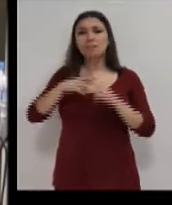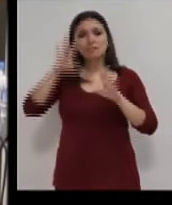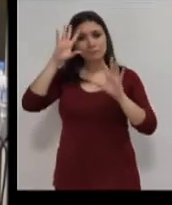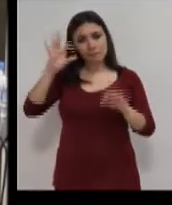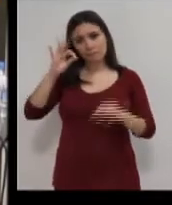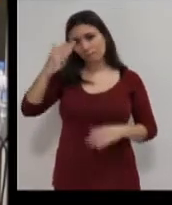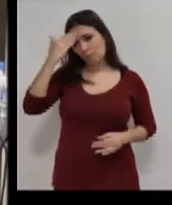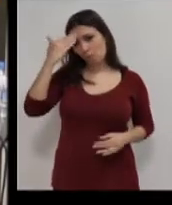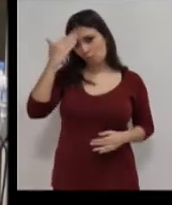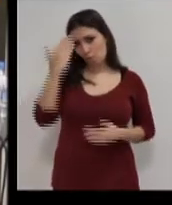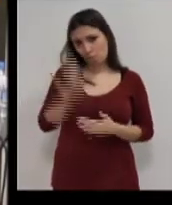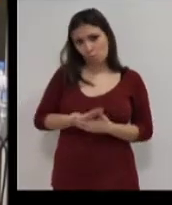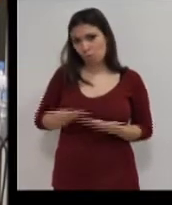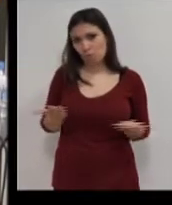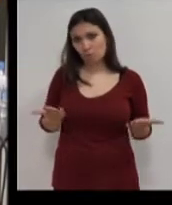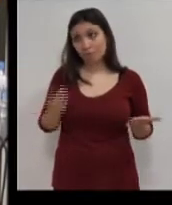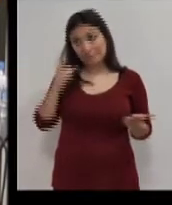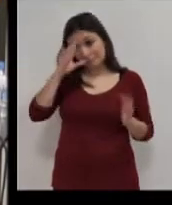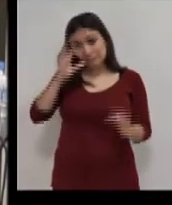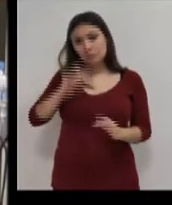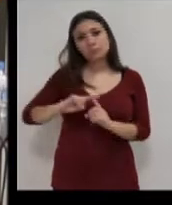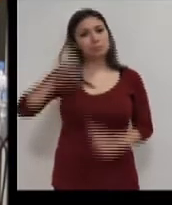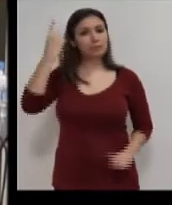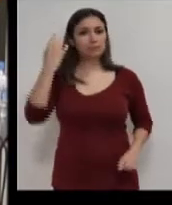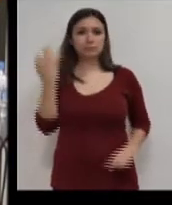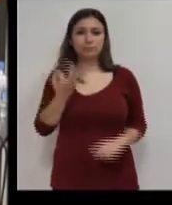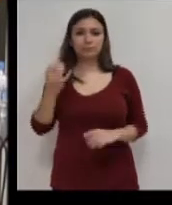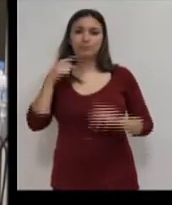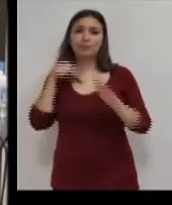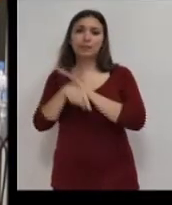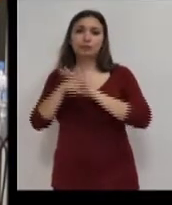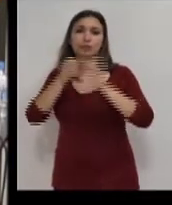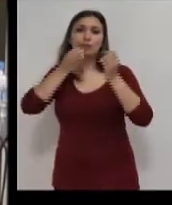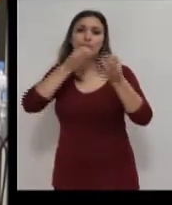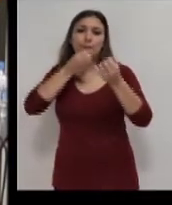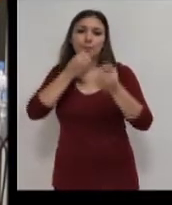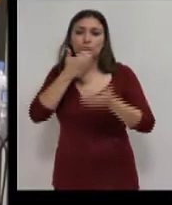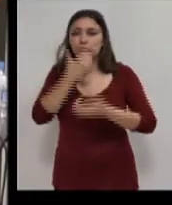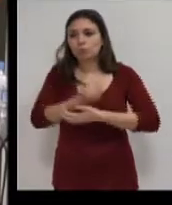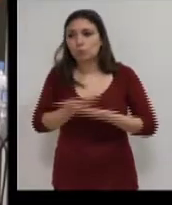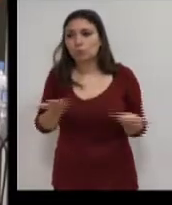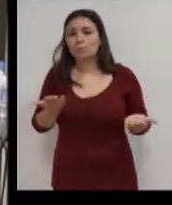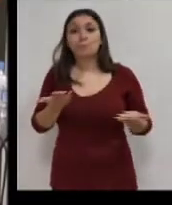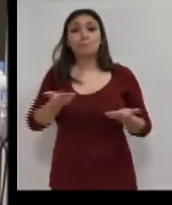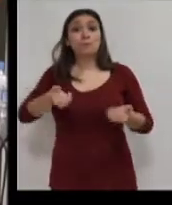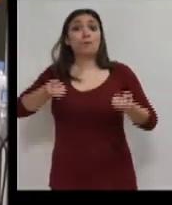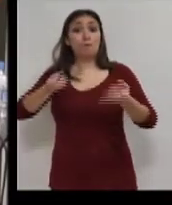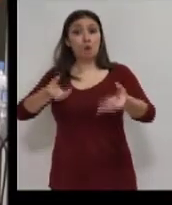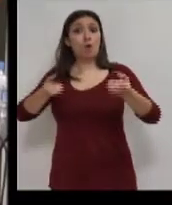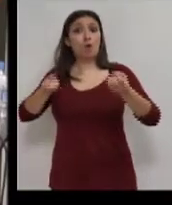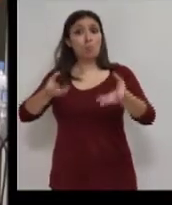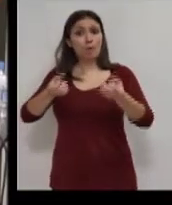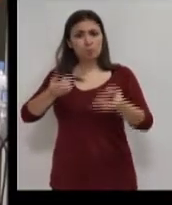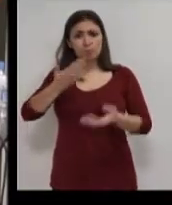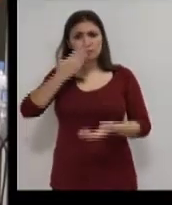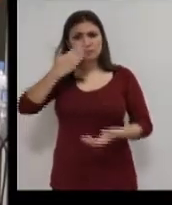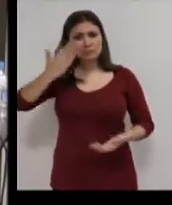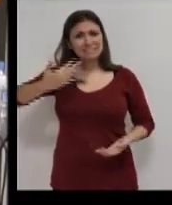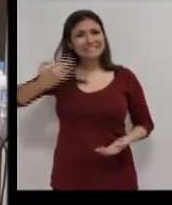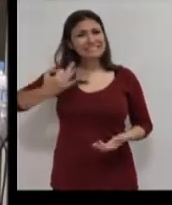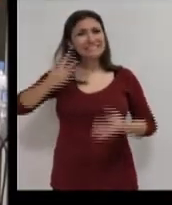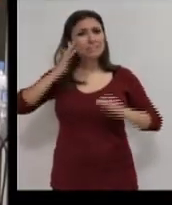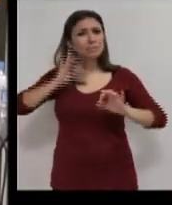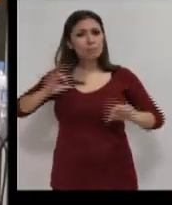principios que debe cumplir, es el sentido común, y que todo debe girar en torno a esto. La gestión de la información, pues